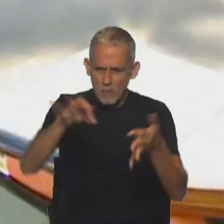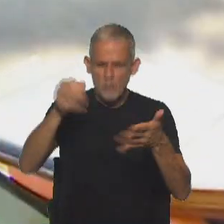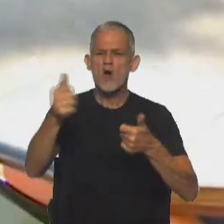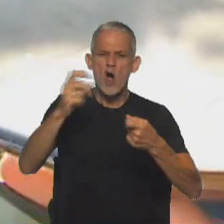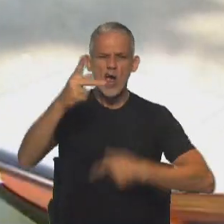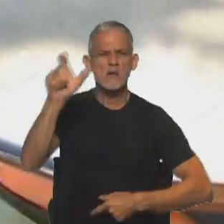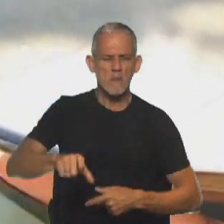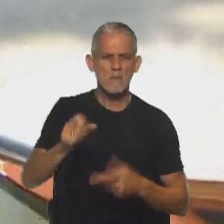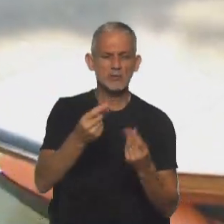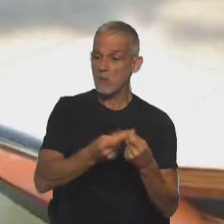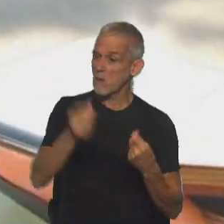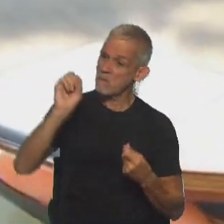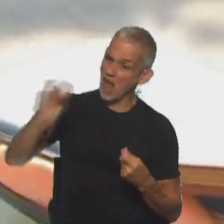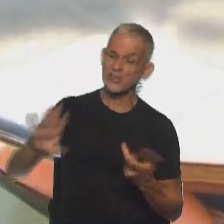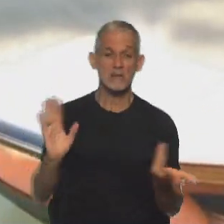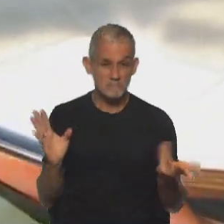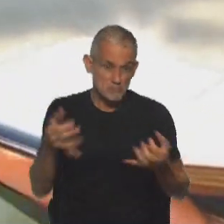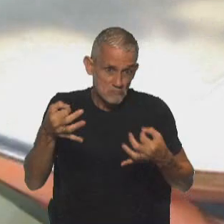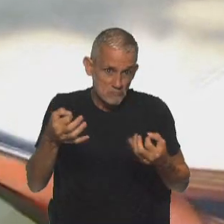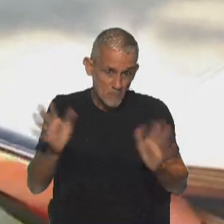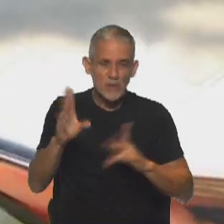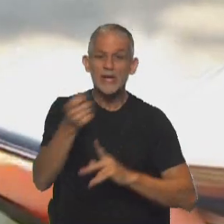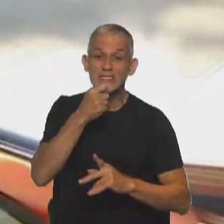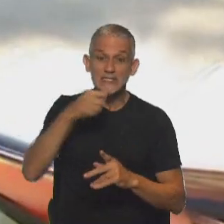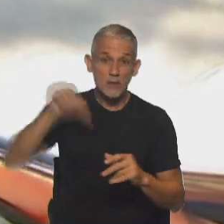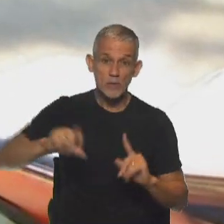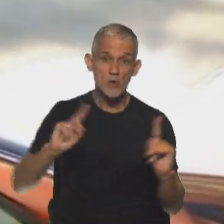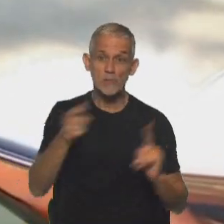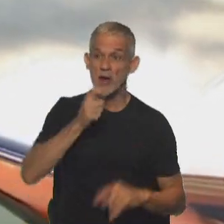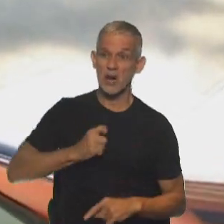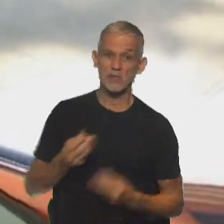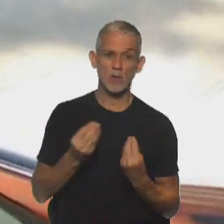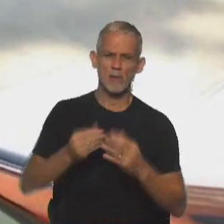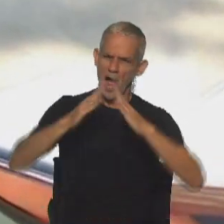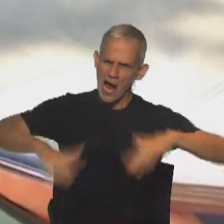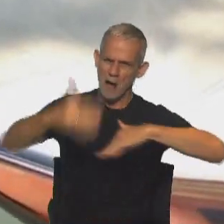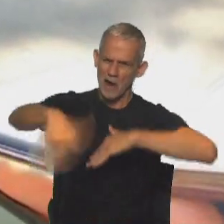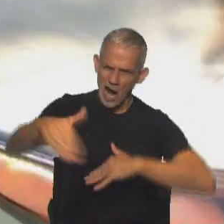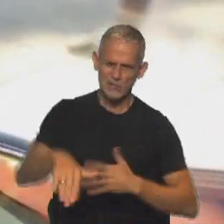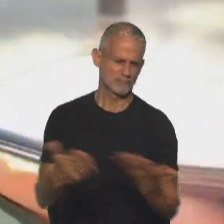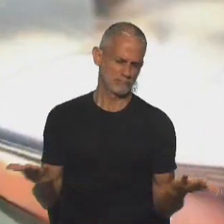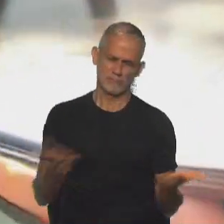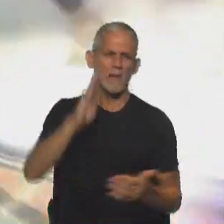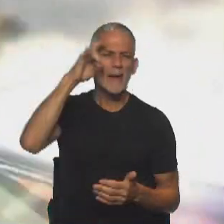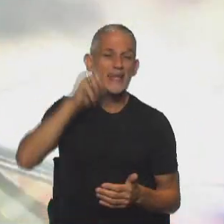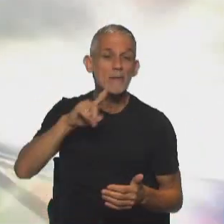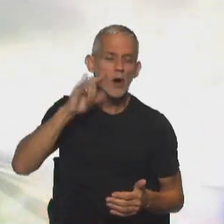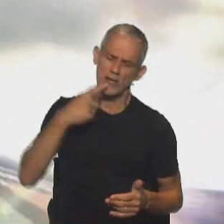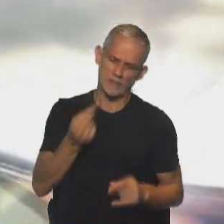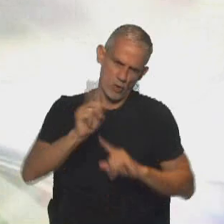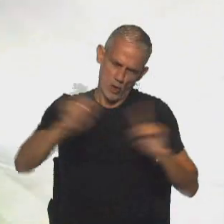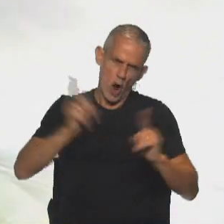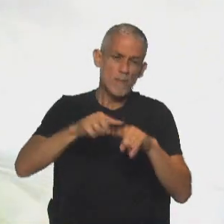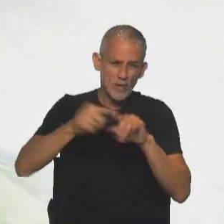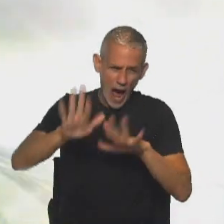y transferimos el dinero. Cuando esto no ocurre, y lo único que nos dan como respuesta es el acampe y la calle, a Beliboni le seguimos diciendo que vaya a hacer política a